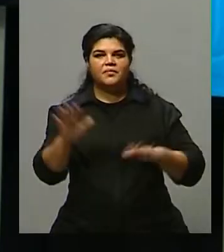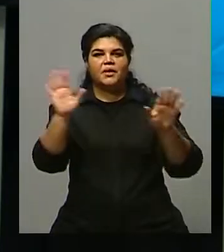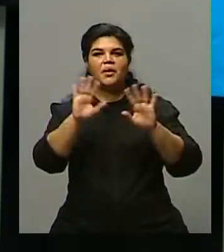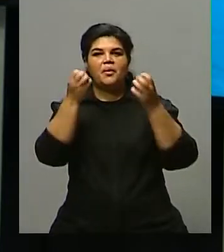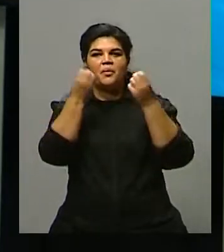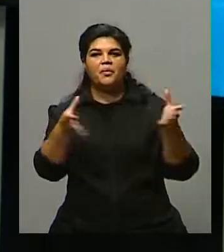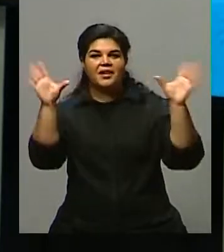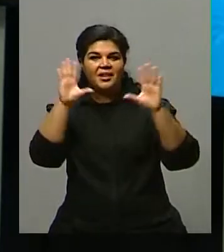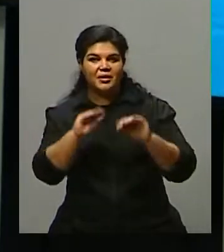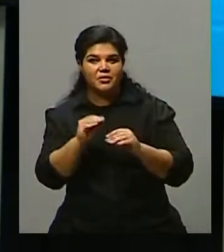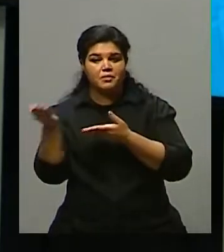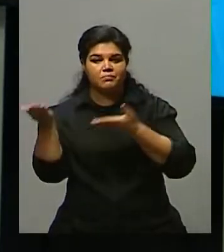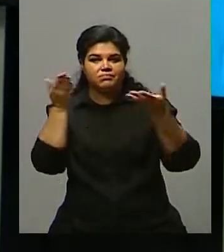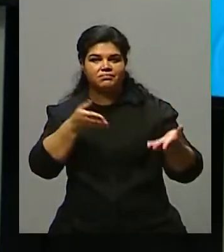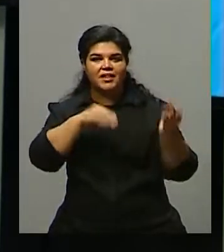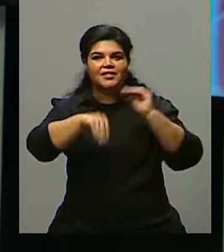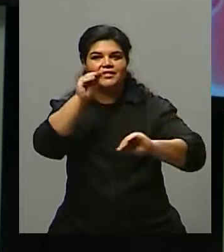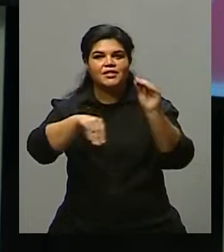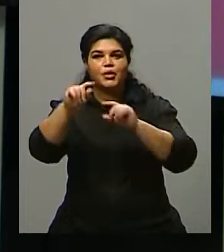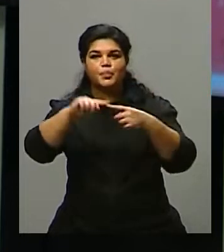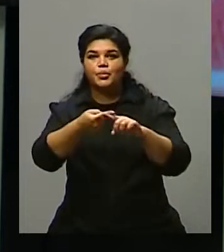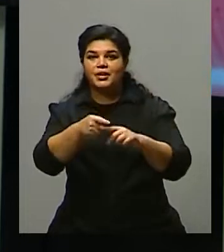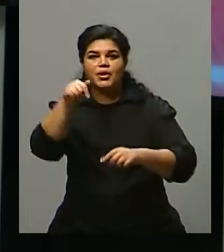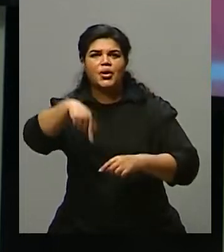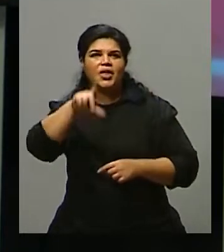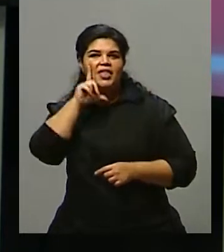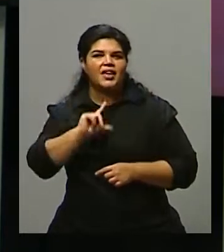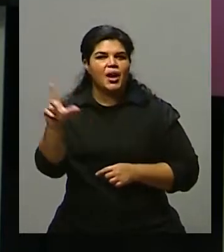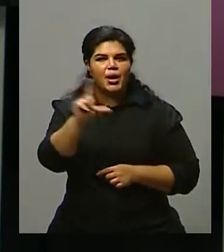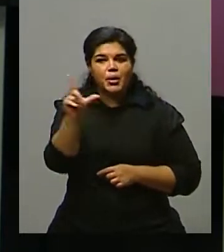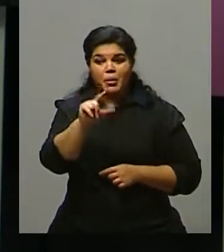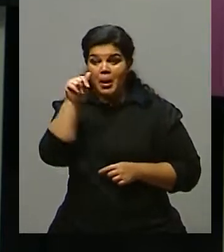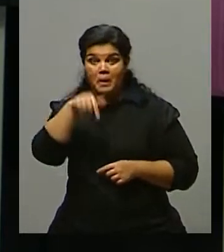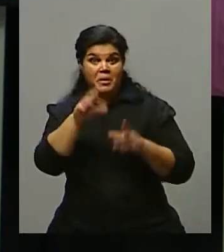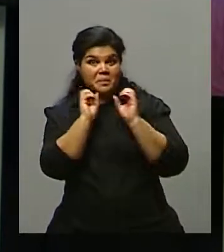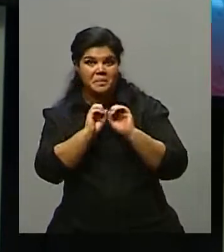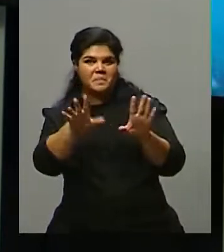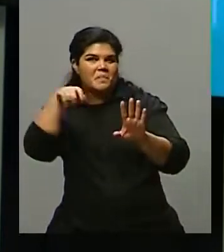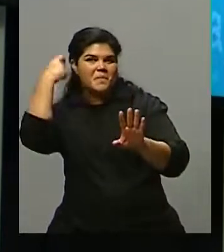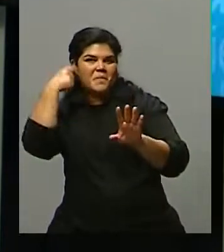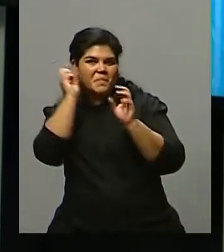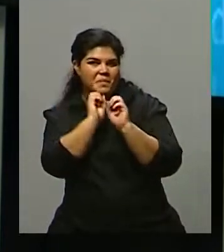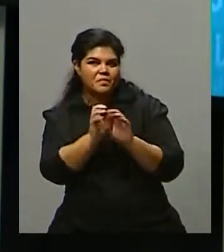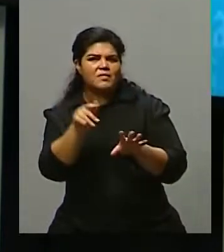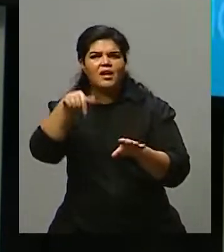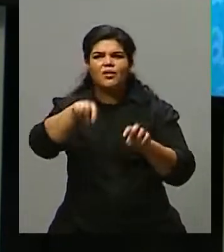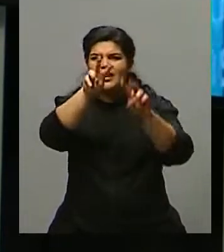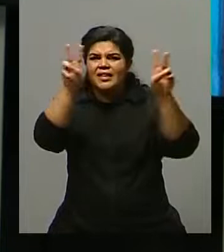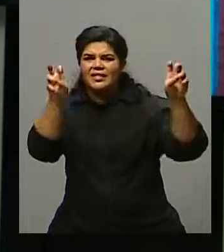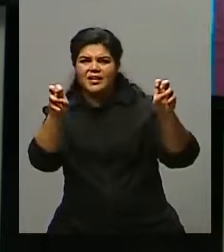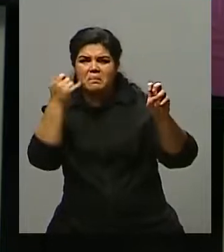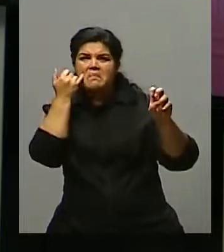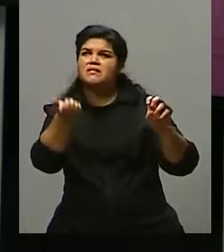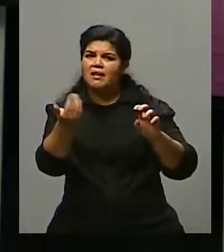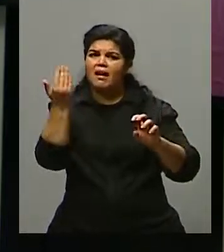¿Qué tal? Muy buenas noches, bienvenidos al Chat Político. Estamos en este día lunes comenzando a transitar este programa y vamos a ocuparnos de un tema del cual nos hemos ocupado